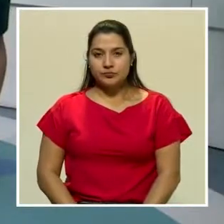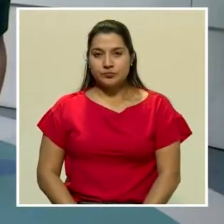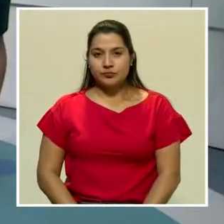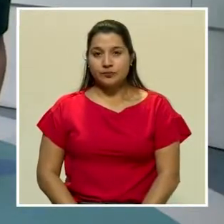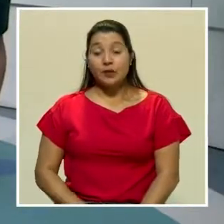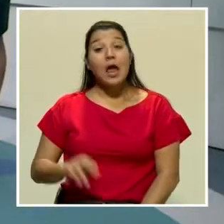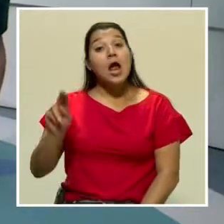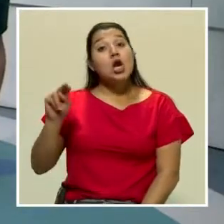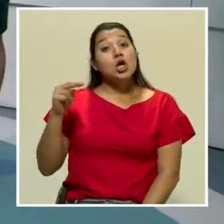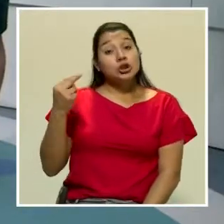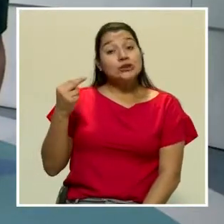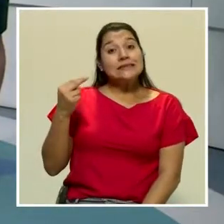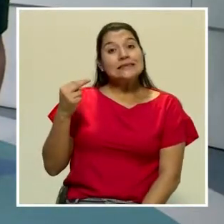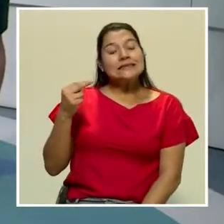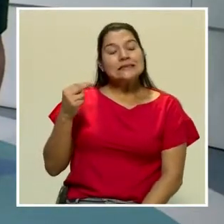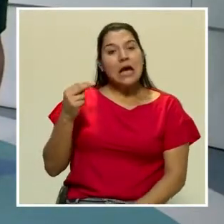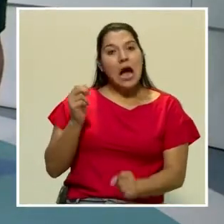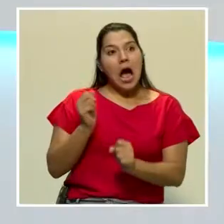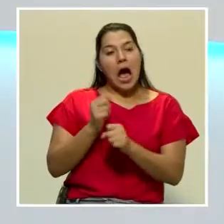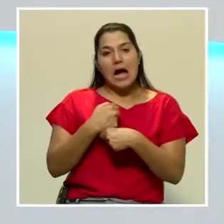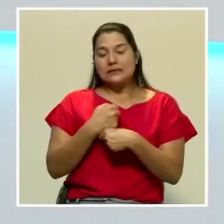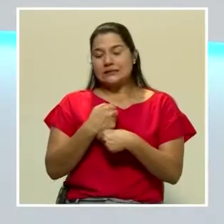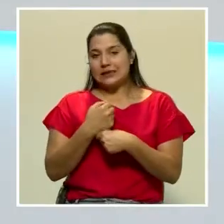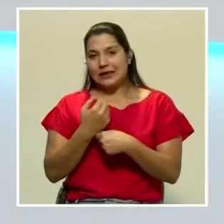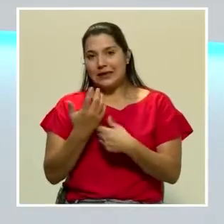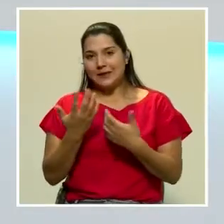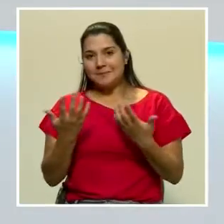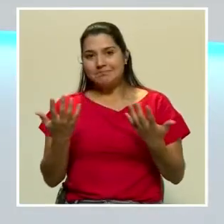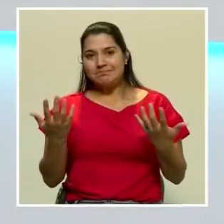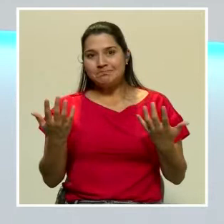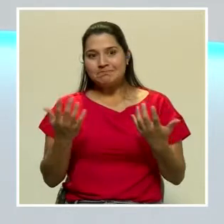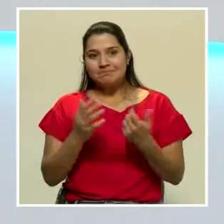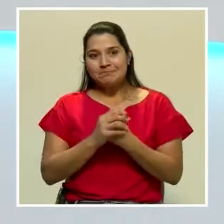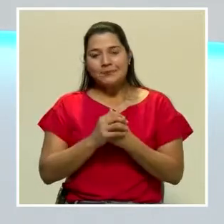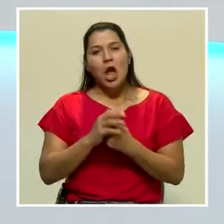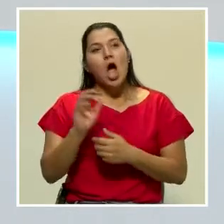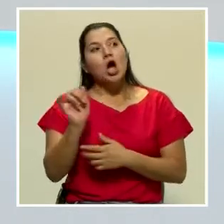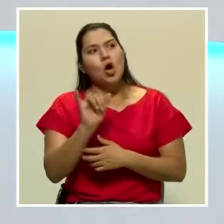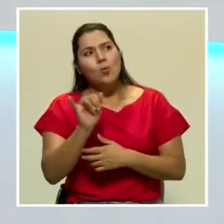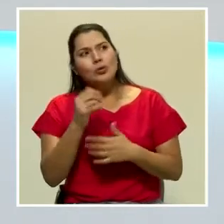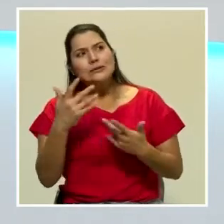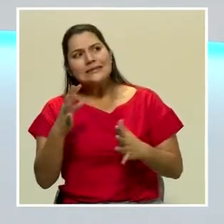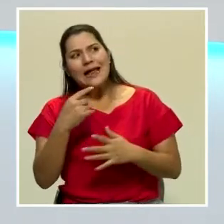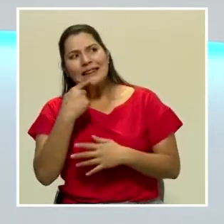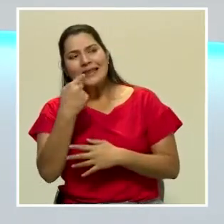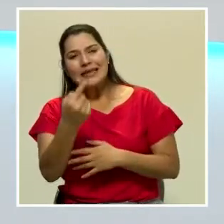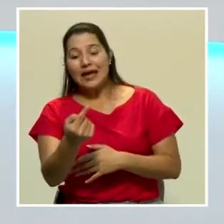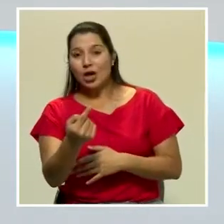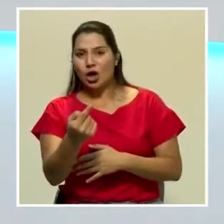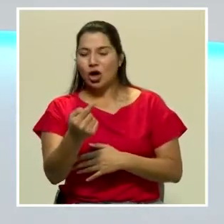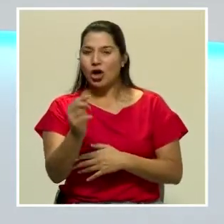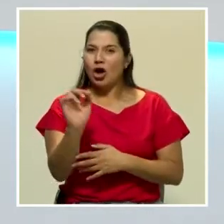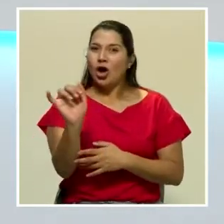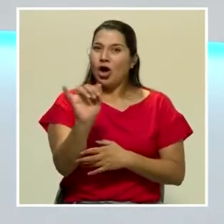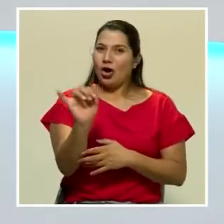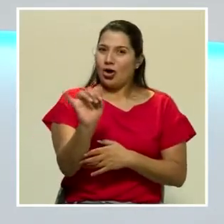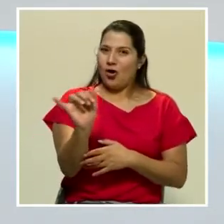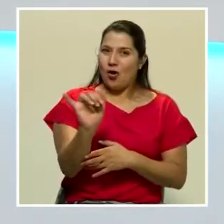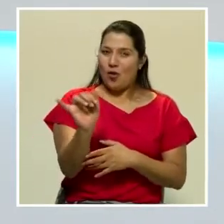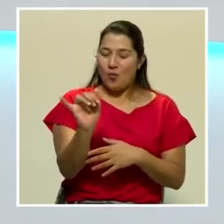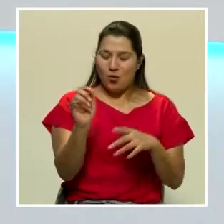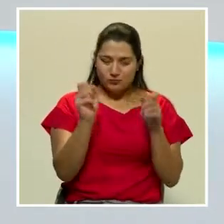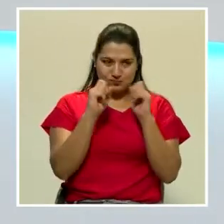Una noticia que cae, como se decía, que cae con